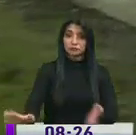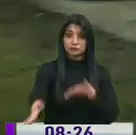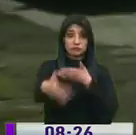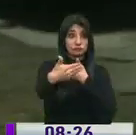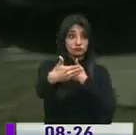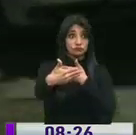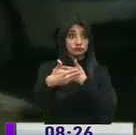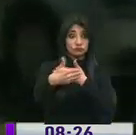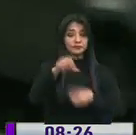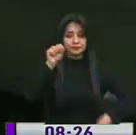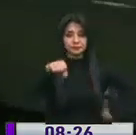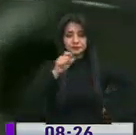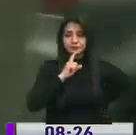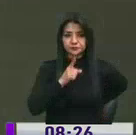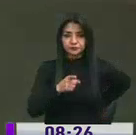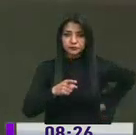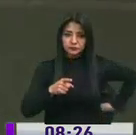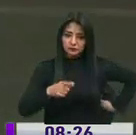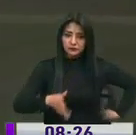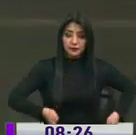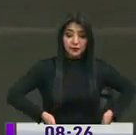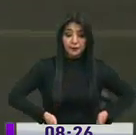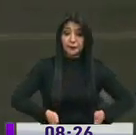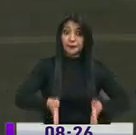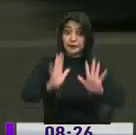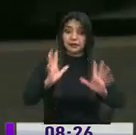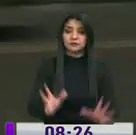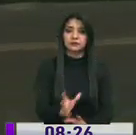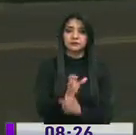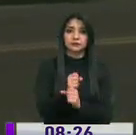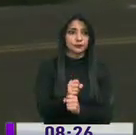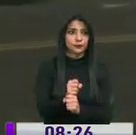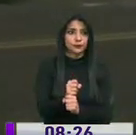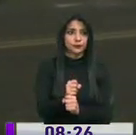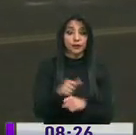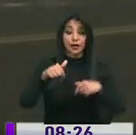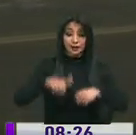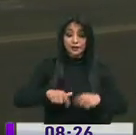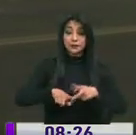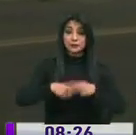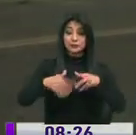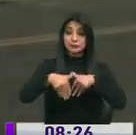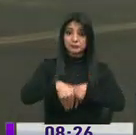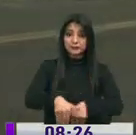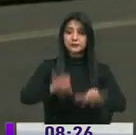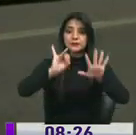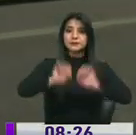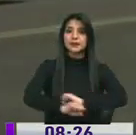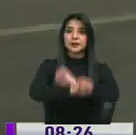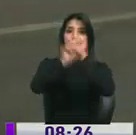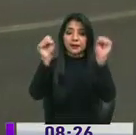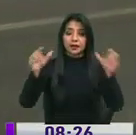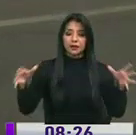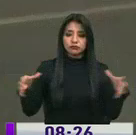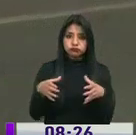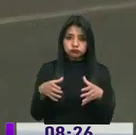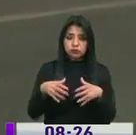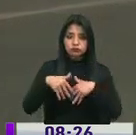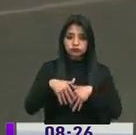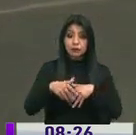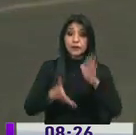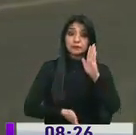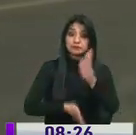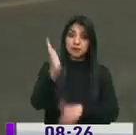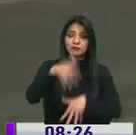¿no? Así es, va a estar toda la vía segura, vamos a salir desde aquí a las 7 de la mañana, es la concentración, y aquí nos vamos a